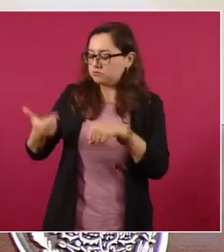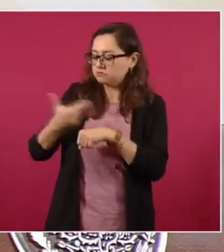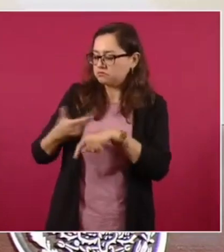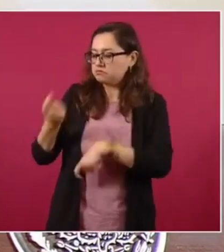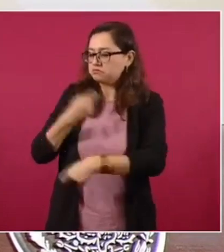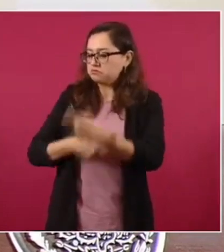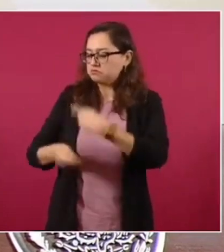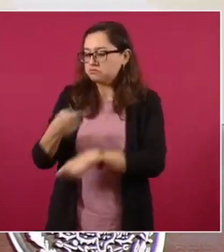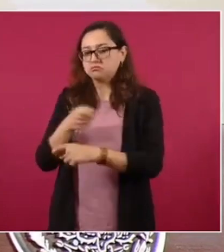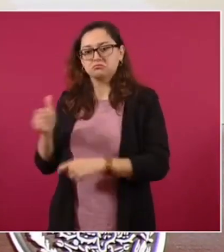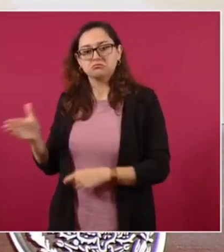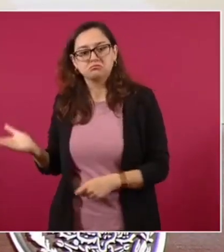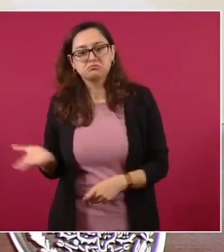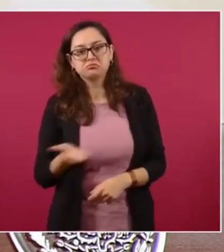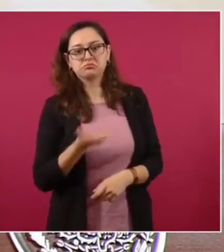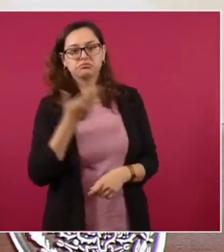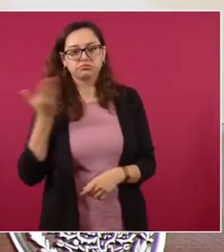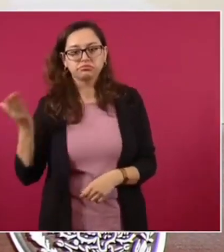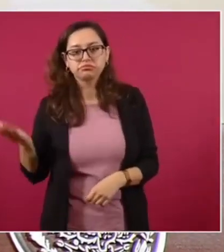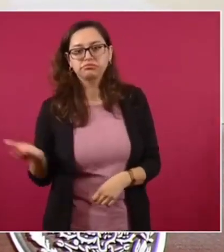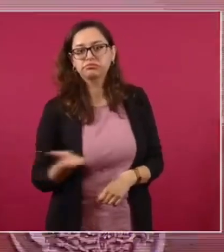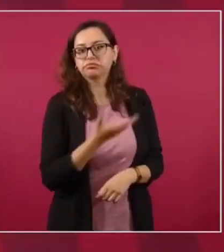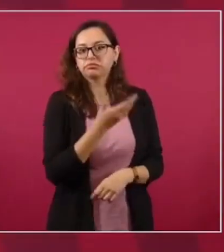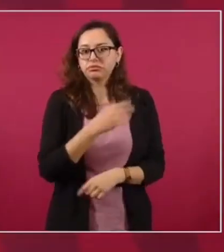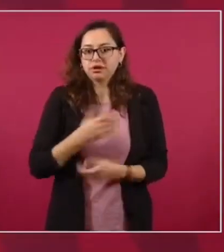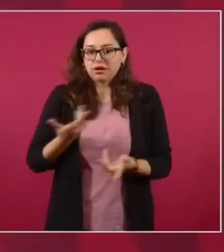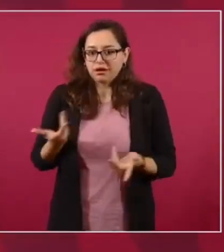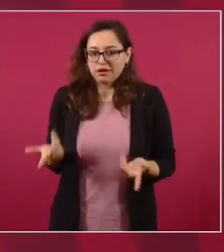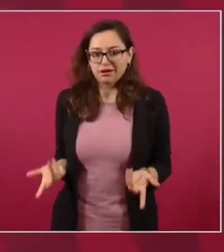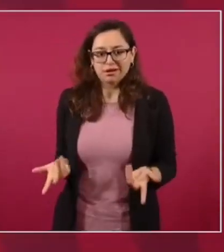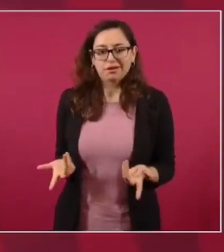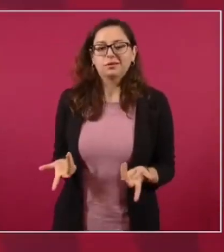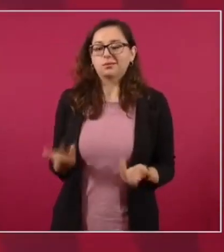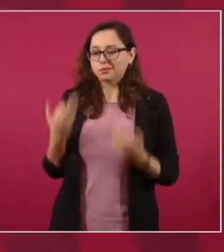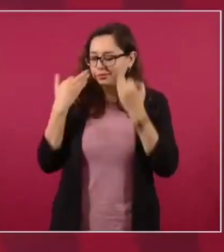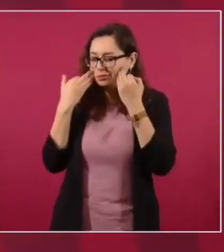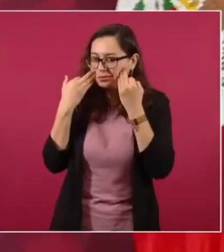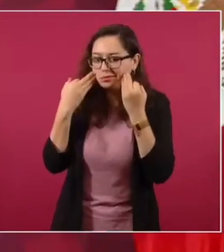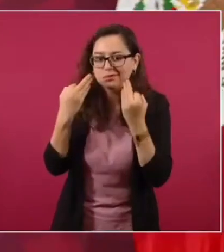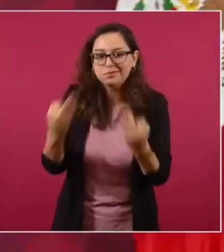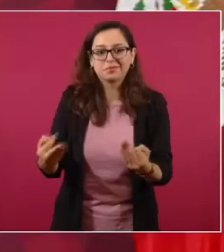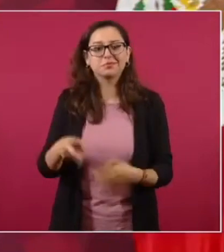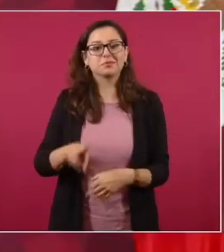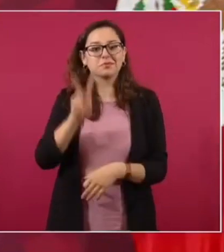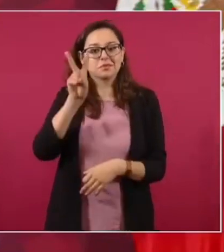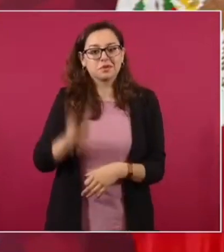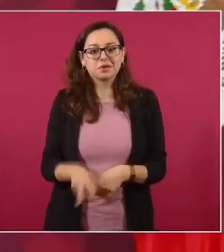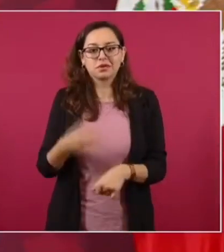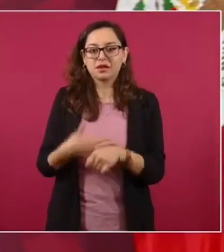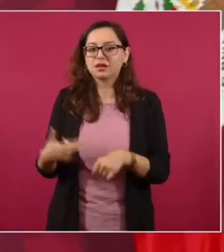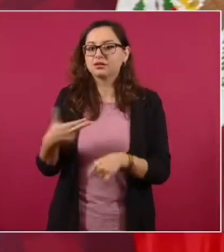que nosotros lo estamos notando aquí, porque están haciendo sus trámites